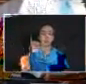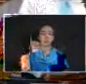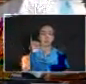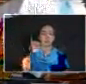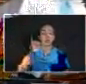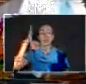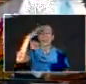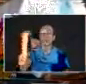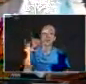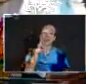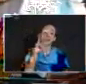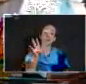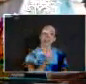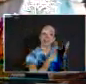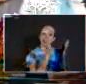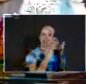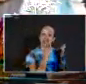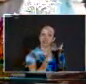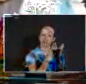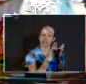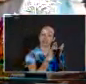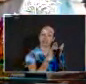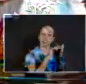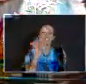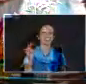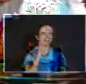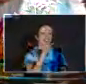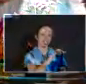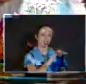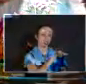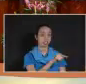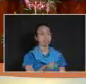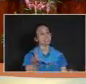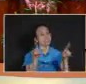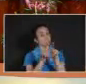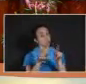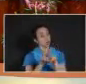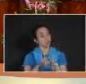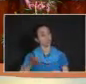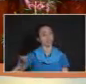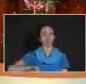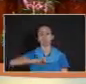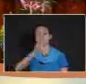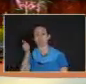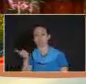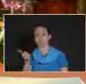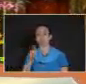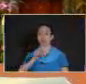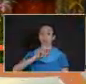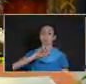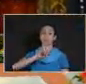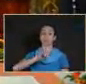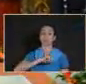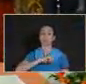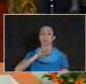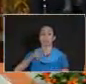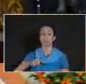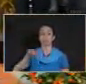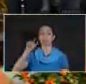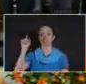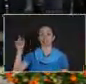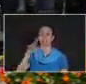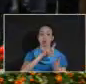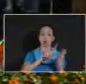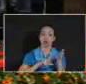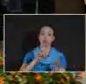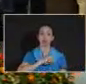Vemos en la Biblia que estos... Igual que aquellos que estaban en aquel lugar en donde tenía su trono